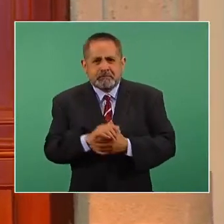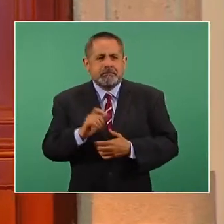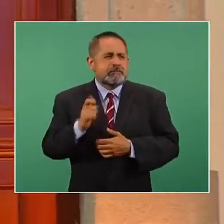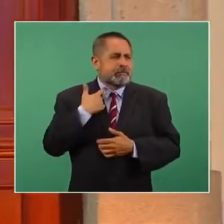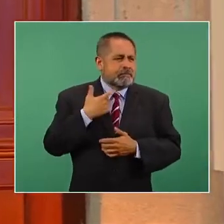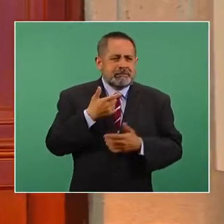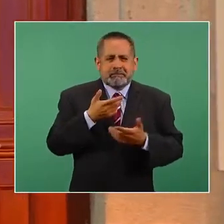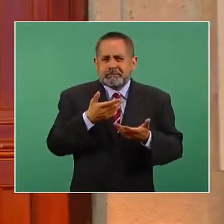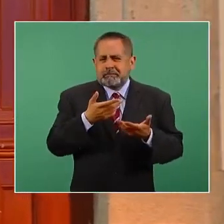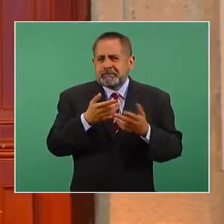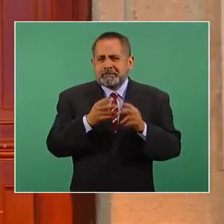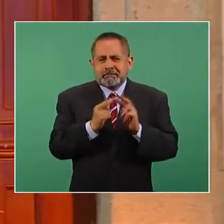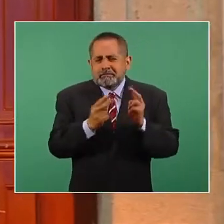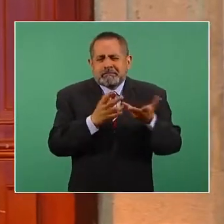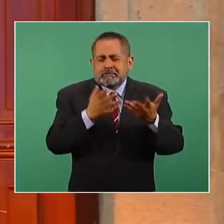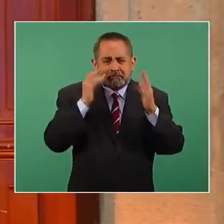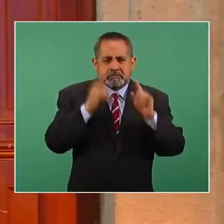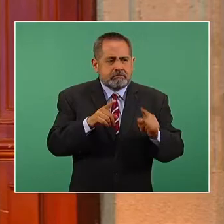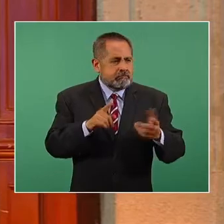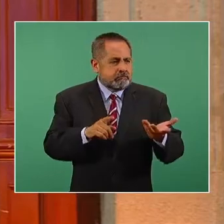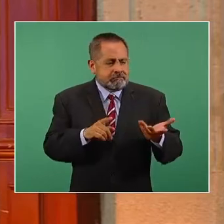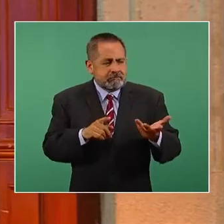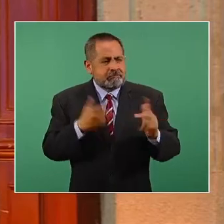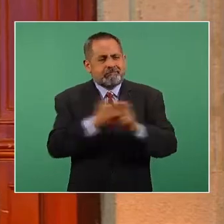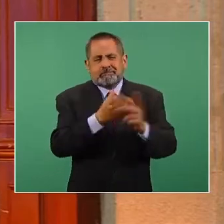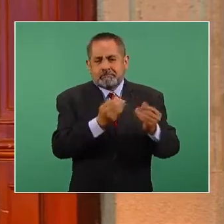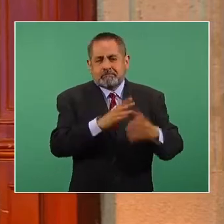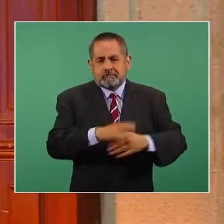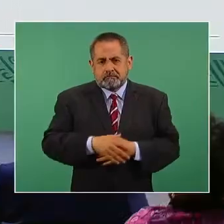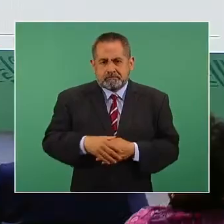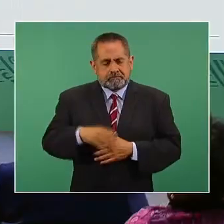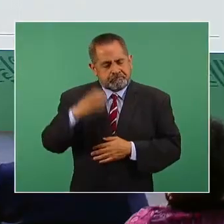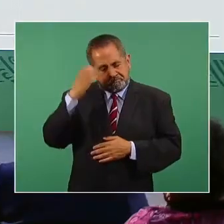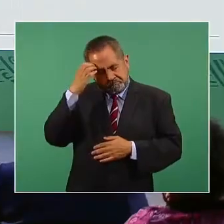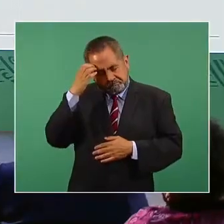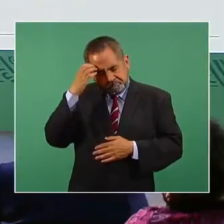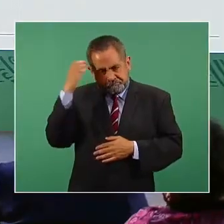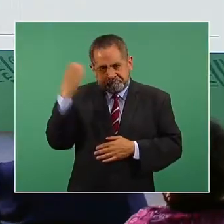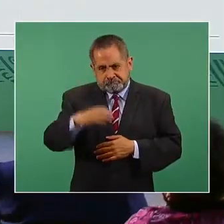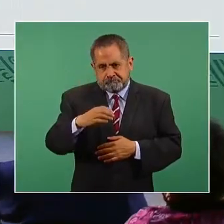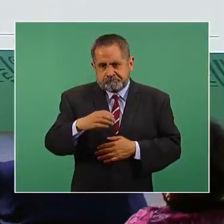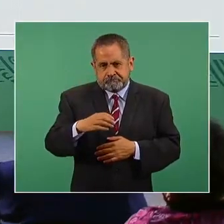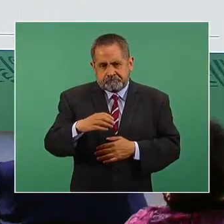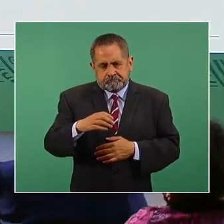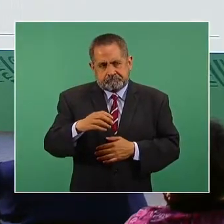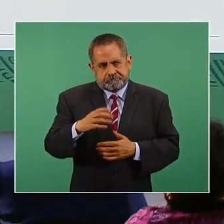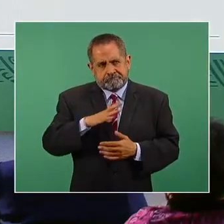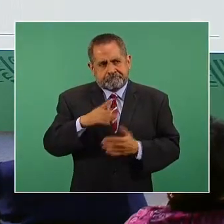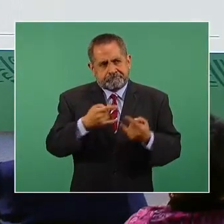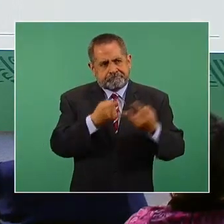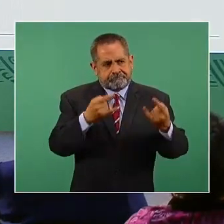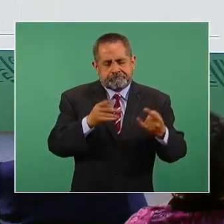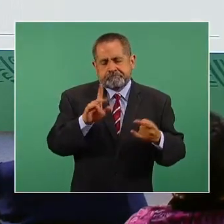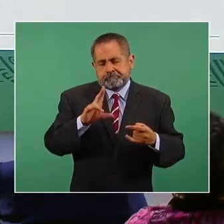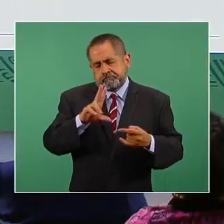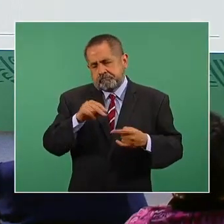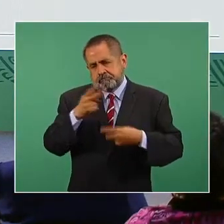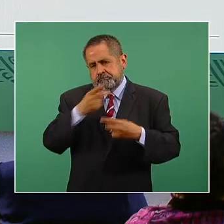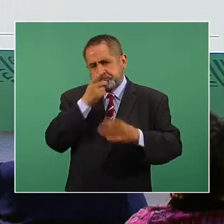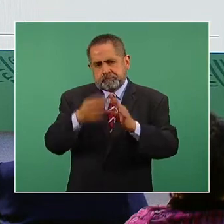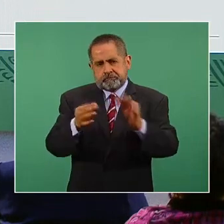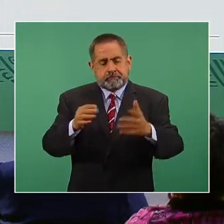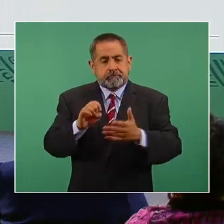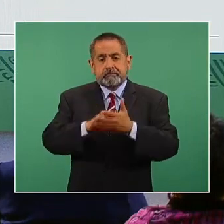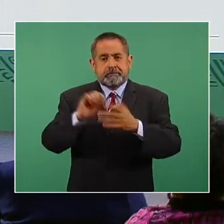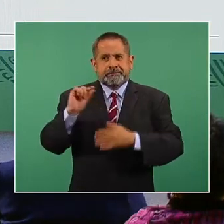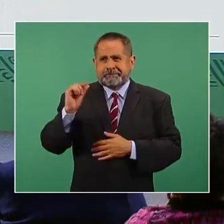su vecino. Tenemos casos muy graves que preferiría no comentar ahora, pero bueno, en días